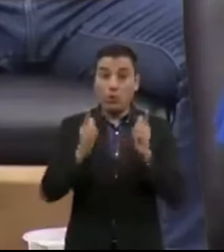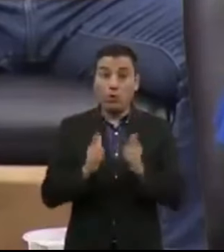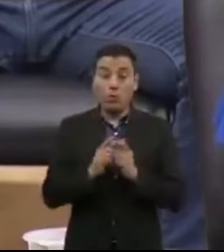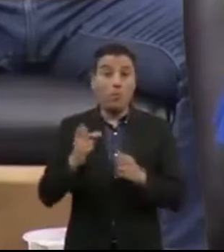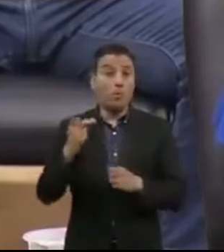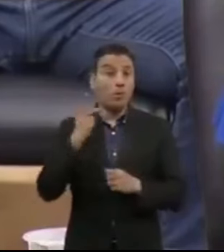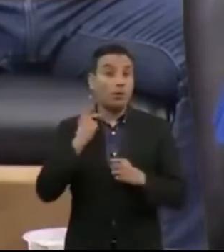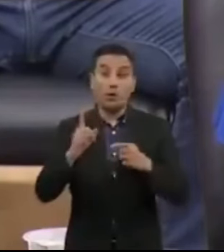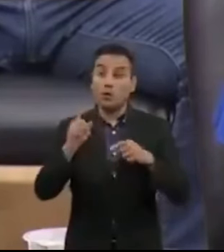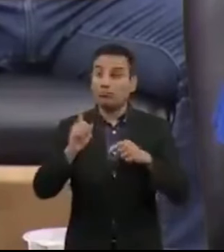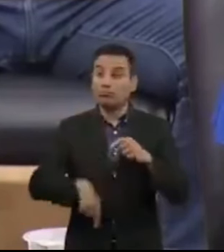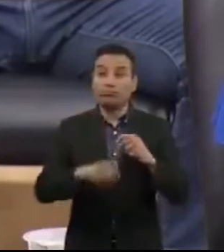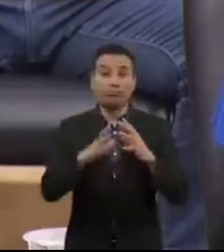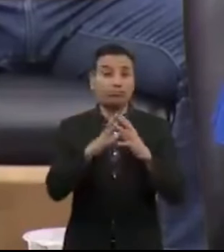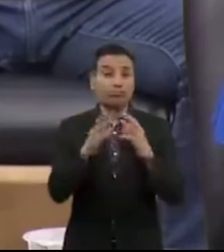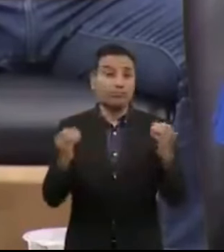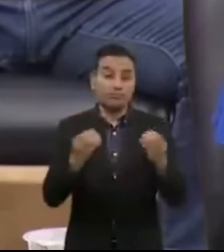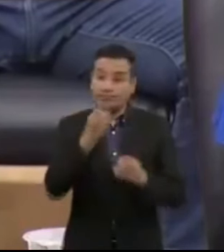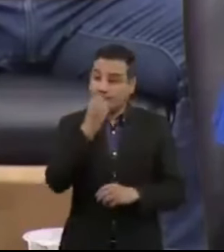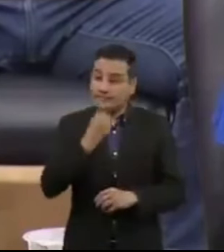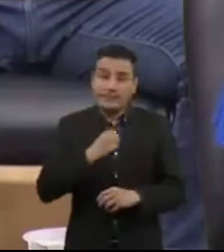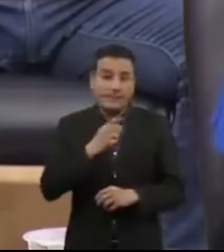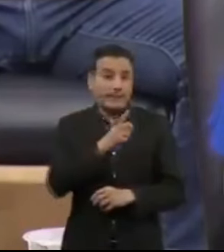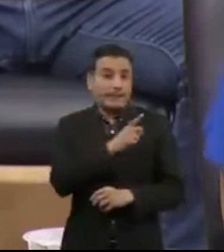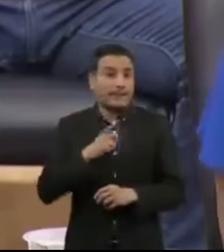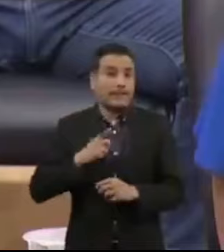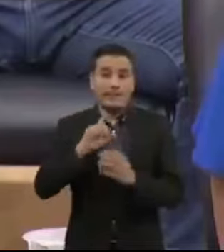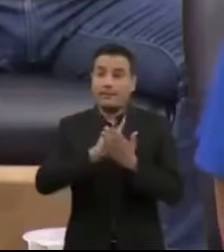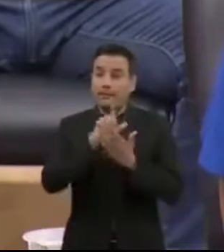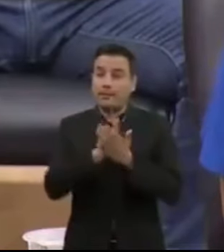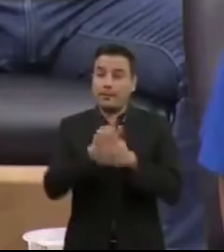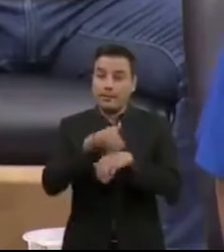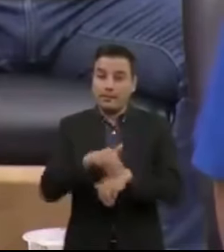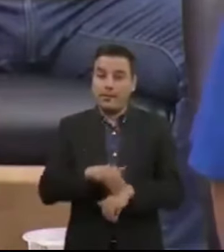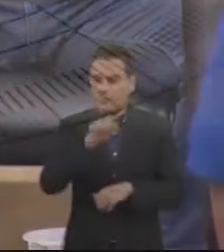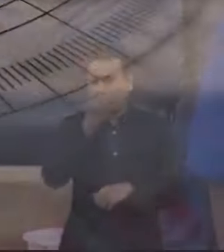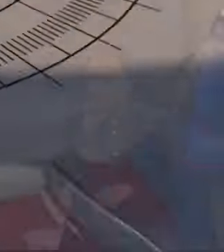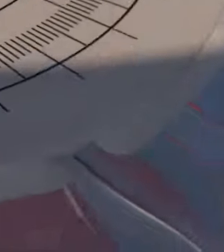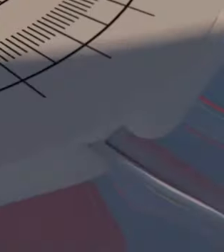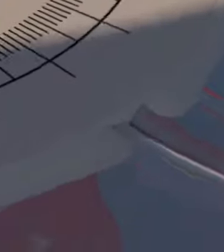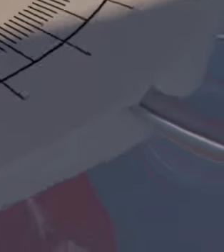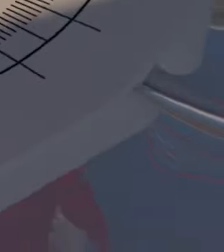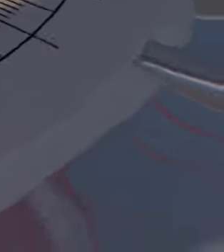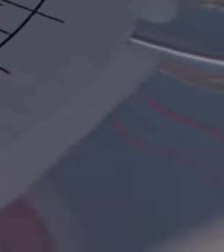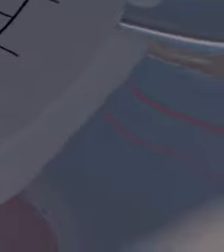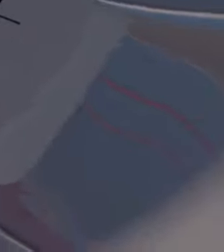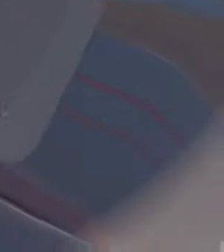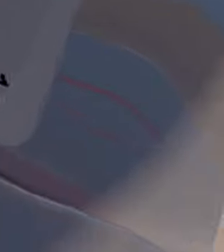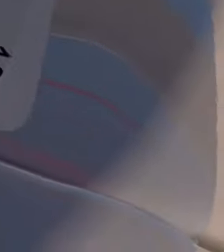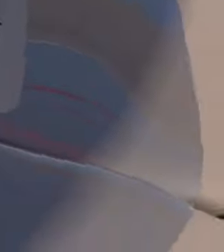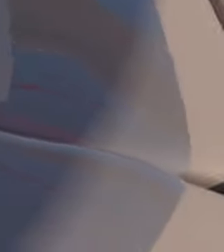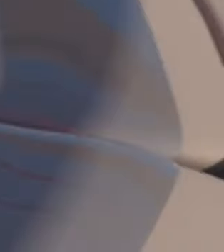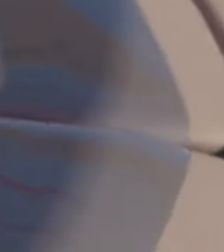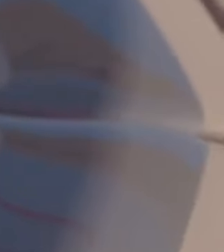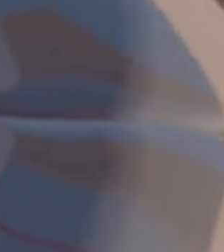aprobar obedece al cumplimiento irrestricto de las leyes, no deja de ser una pérdida significativa. Estamos a 20,